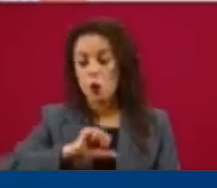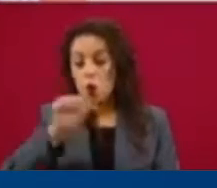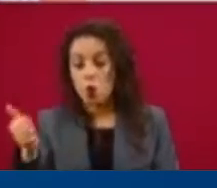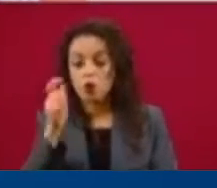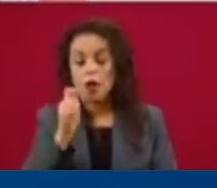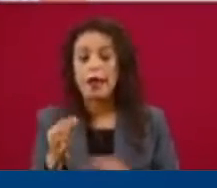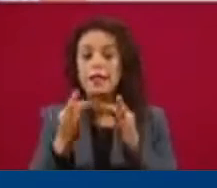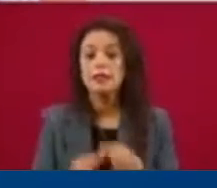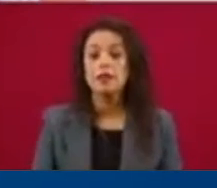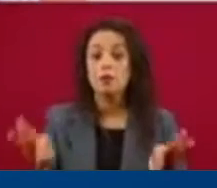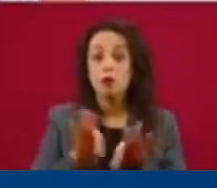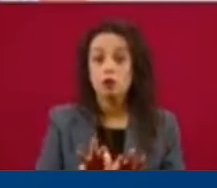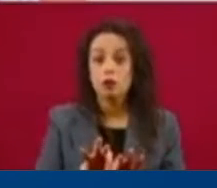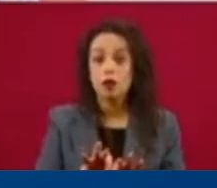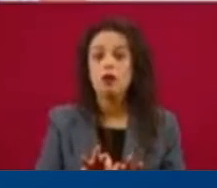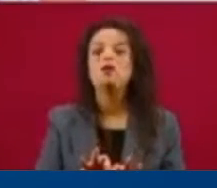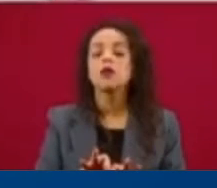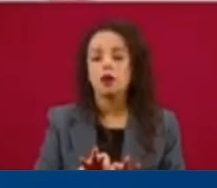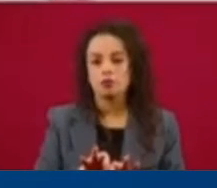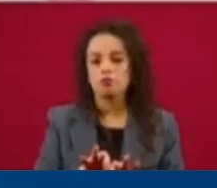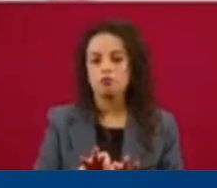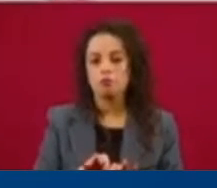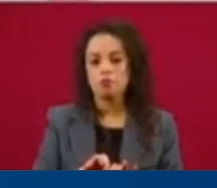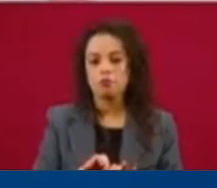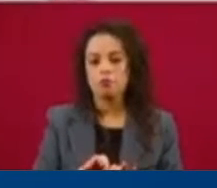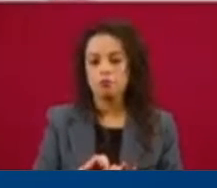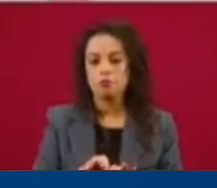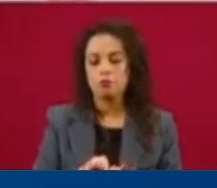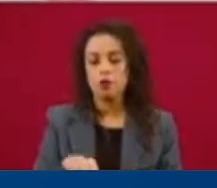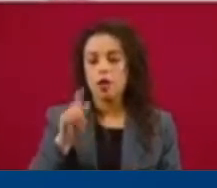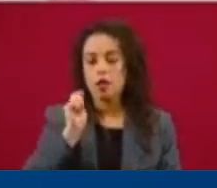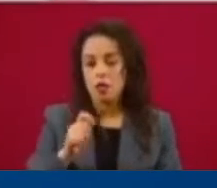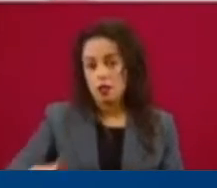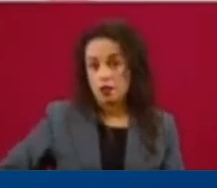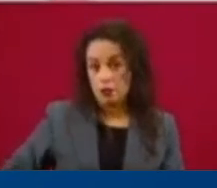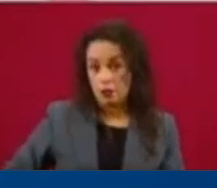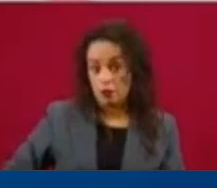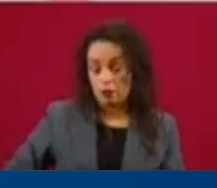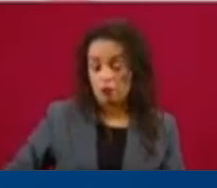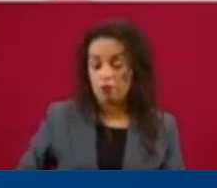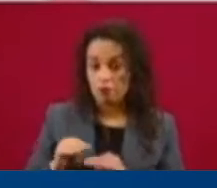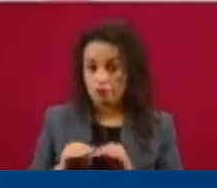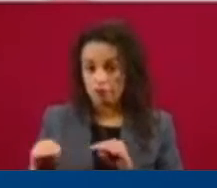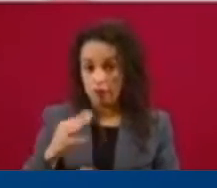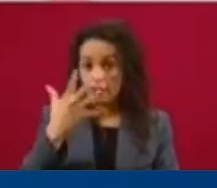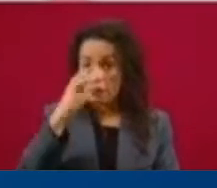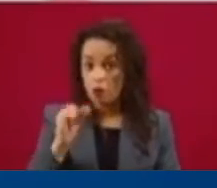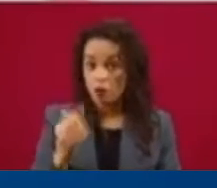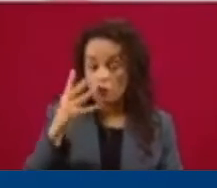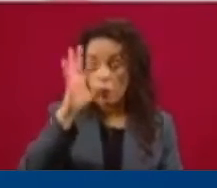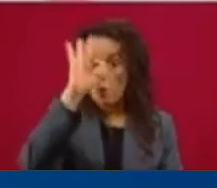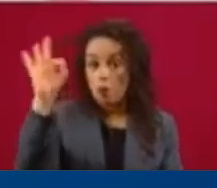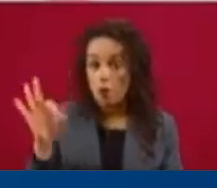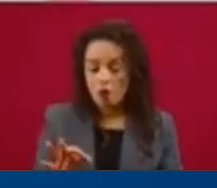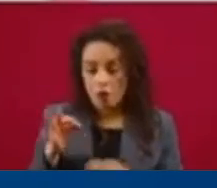comentario del día cada semana nuevas columnas de opinión y programas de análisis completamente en vivo